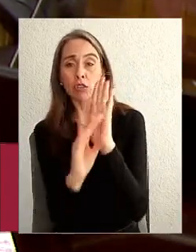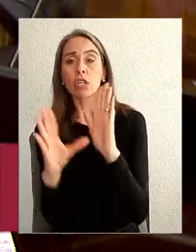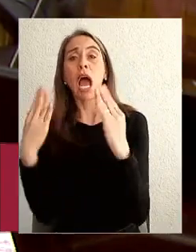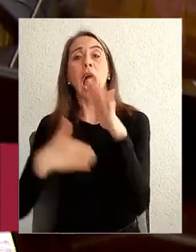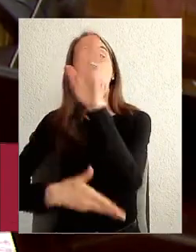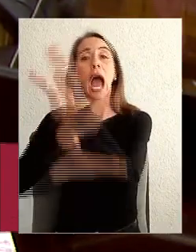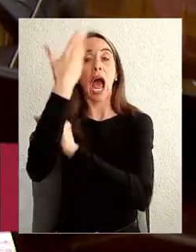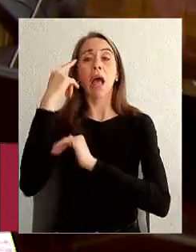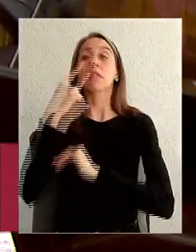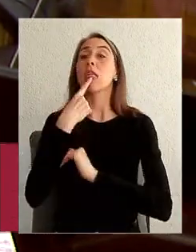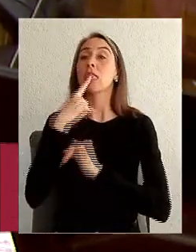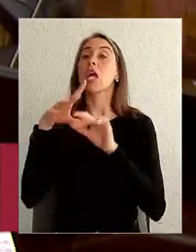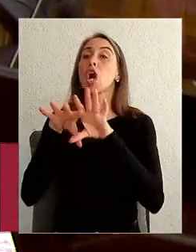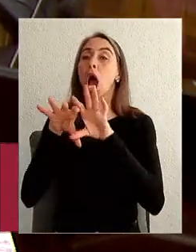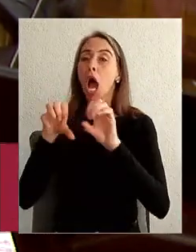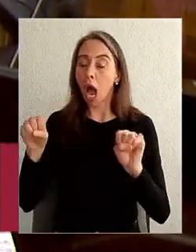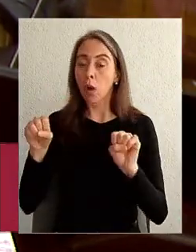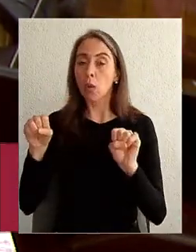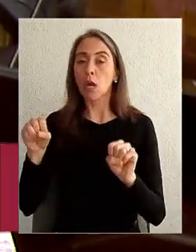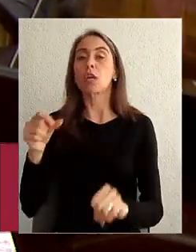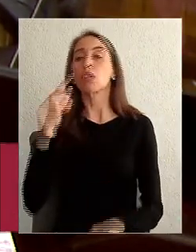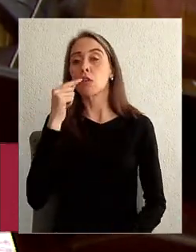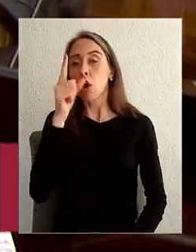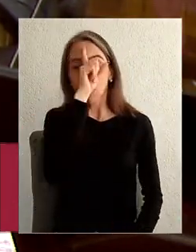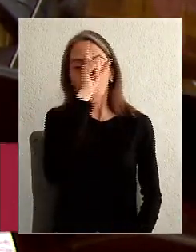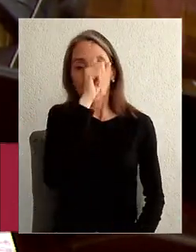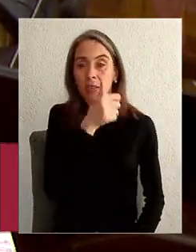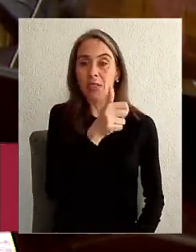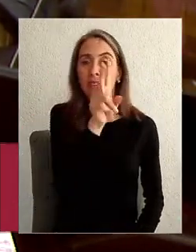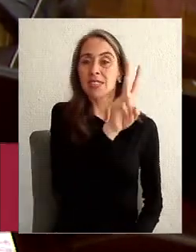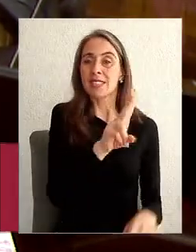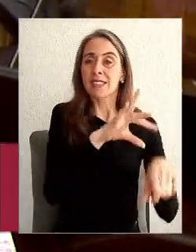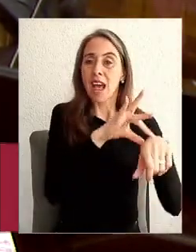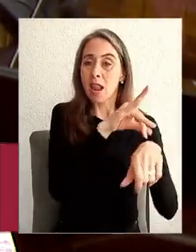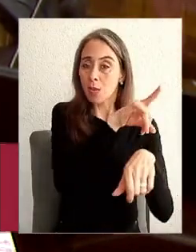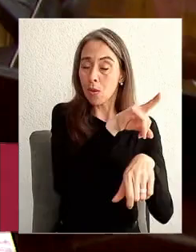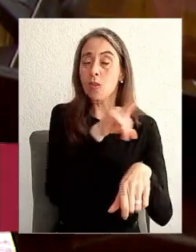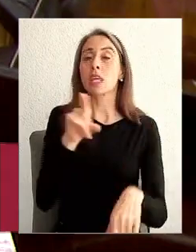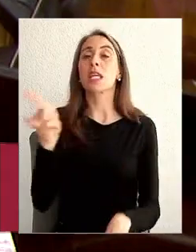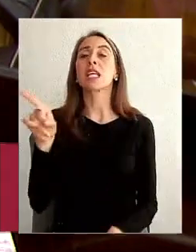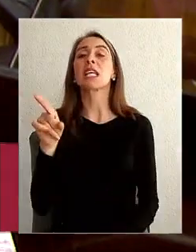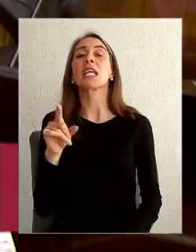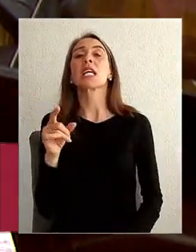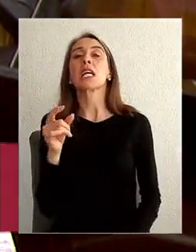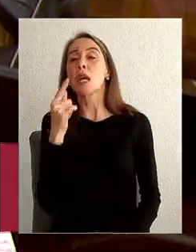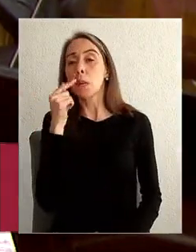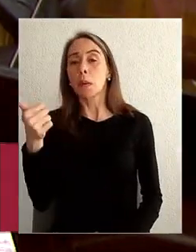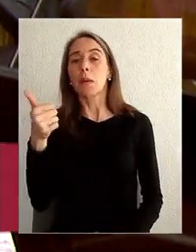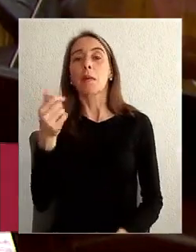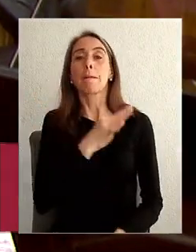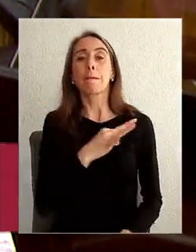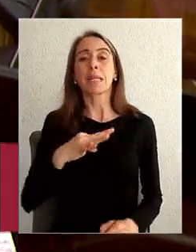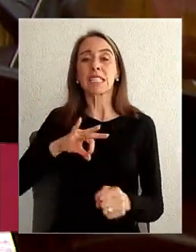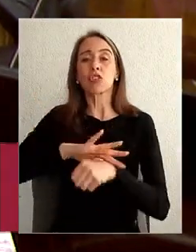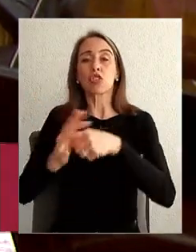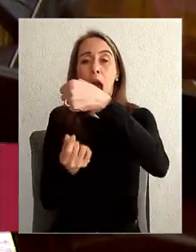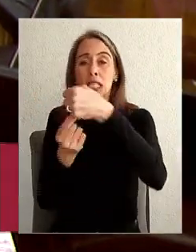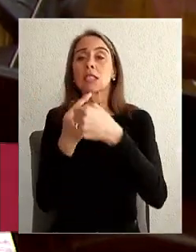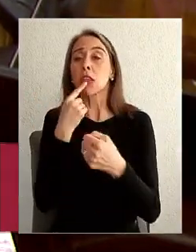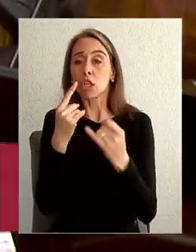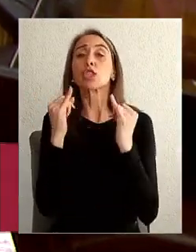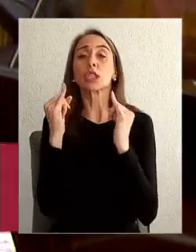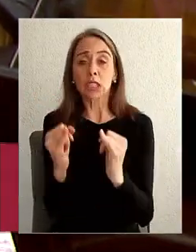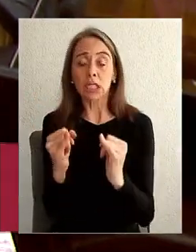y con el director de Servicios de Salud. Y es un tema que debiera incorporarse. Pero lo que más me parece preocupante es que finalmente, de